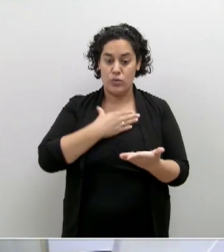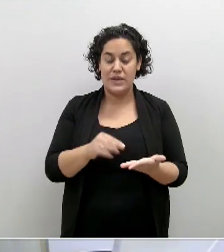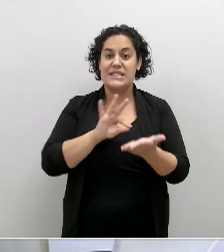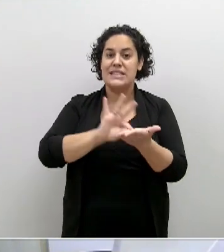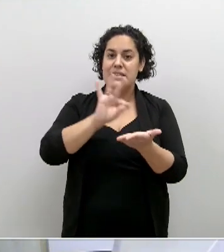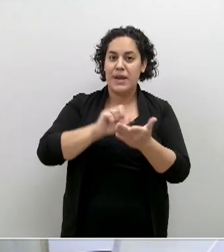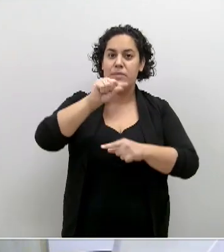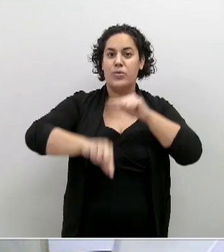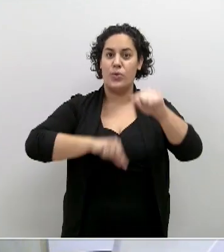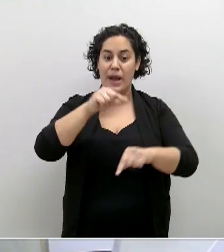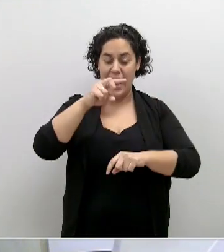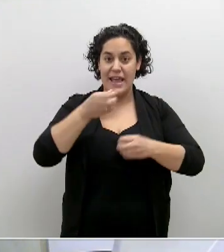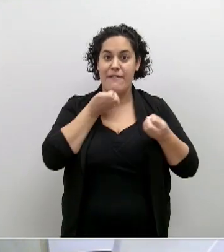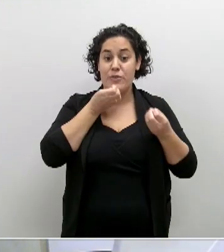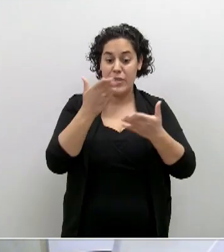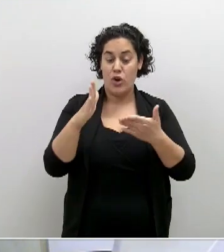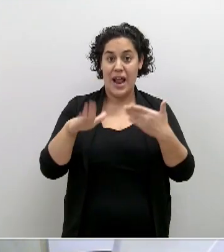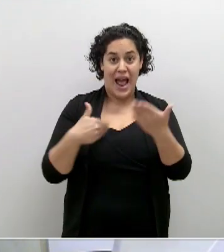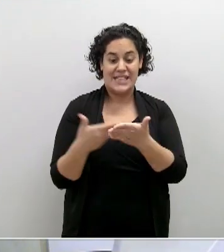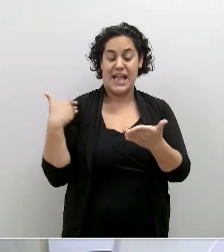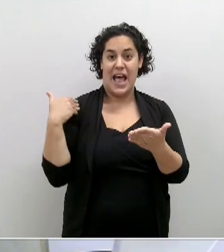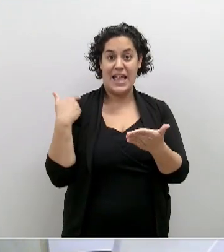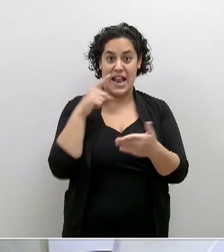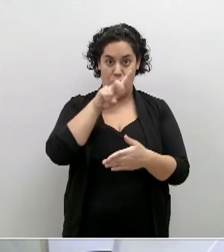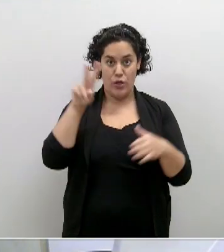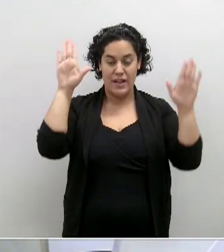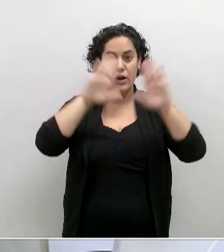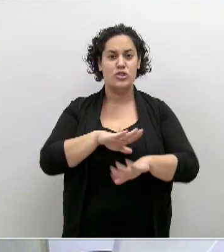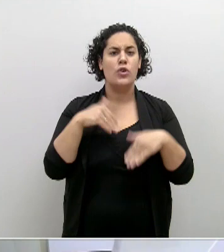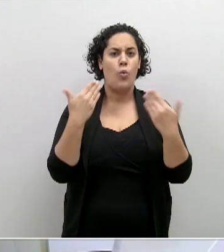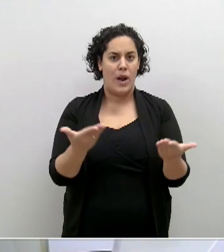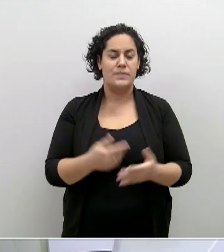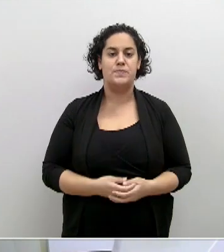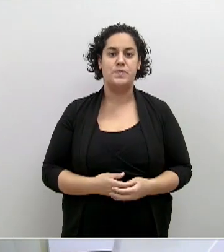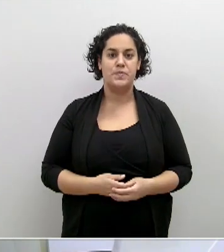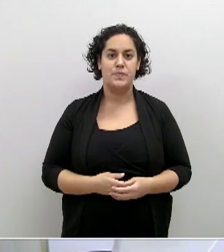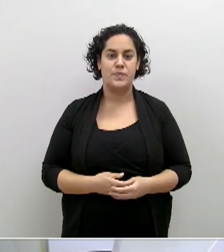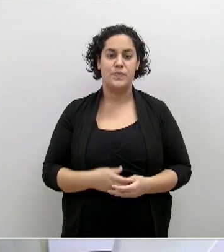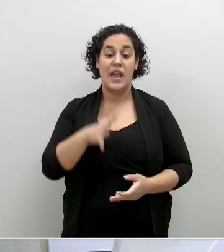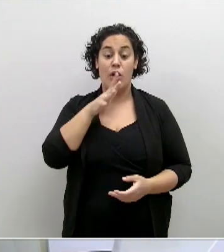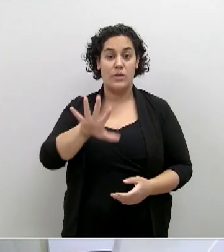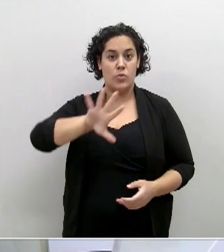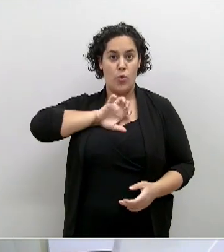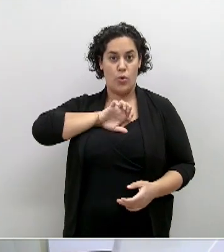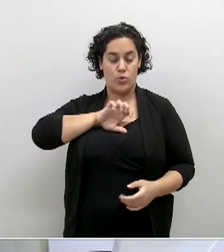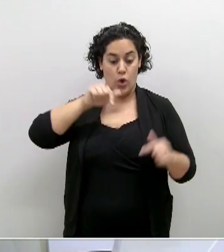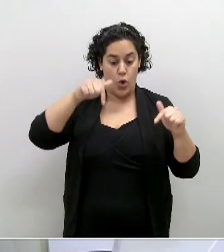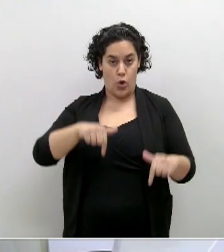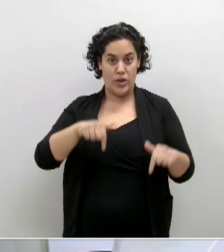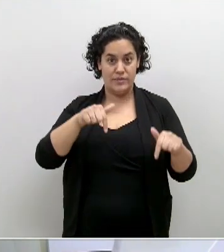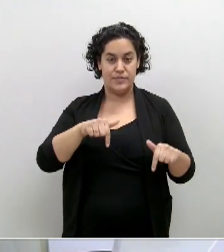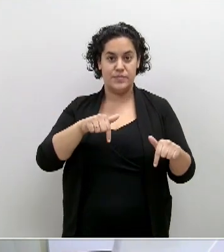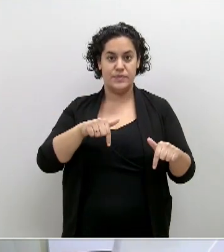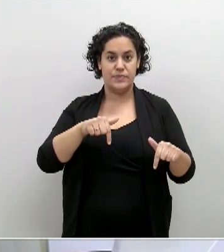Servicio de Epidemiología, hasta ayer a las 23:59 era la siguiente. El número de casos activos hoy a las 0 horas por